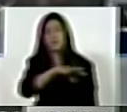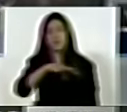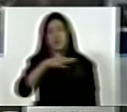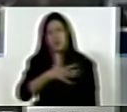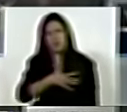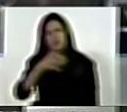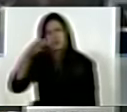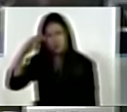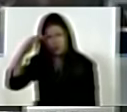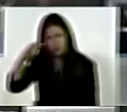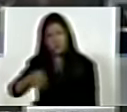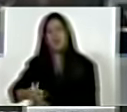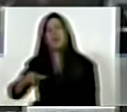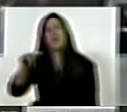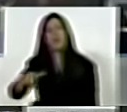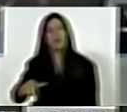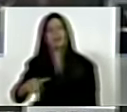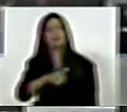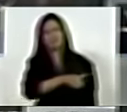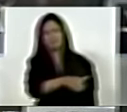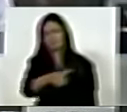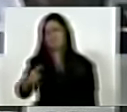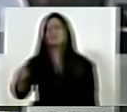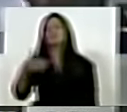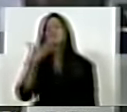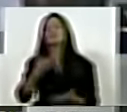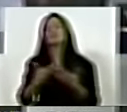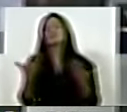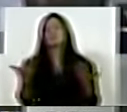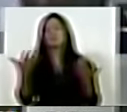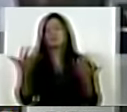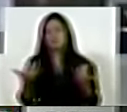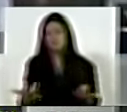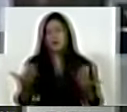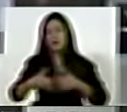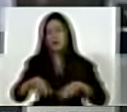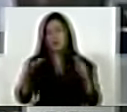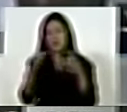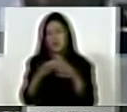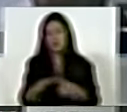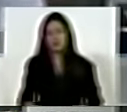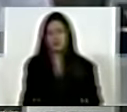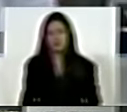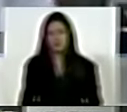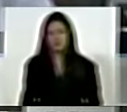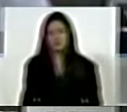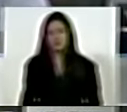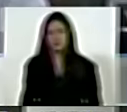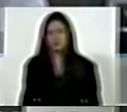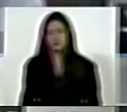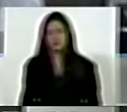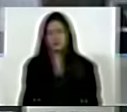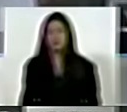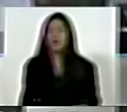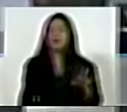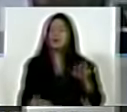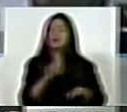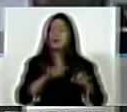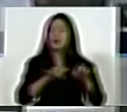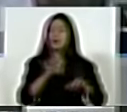absoluta seguridad, hoy nos está reclamando esta reunión. Estimado secretario